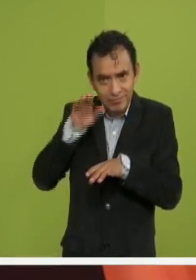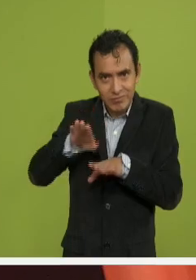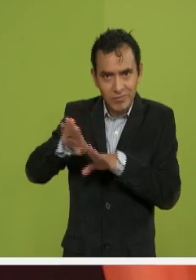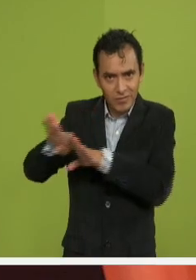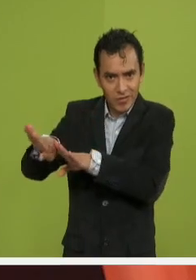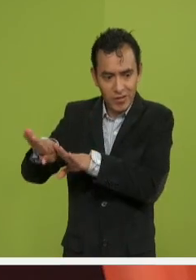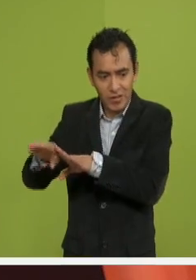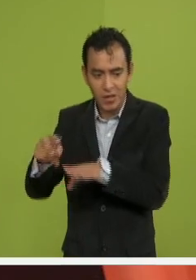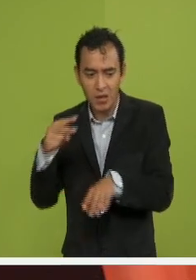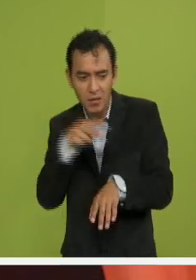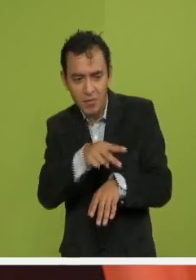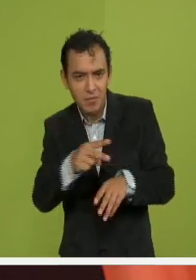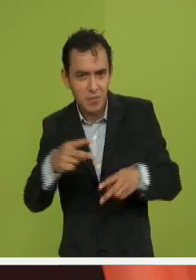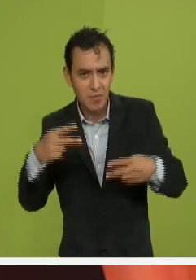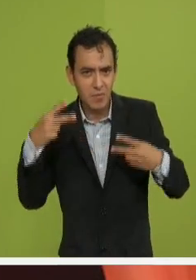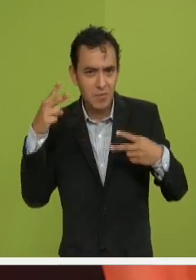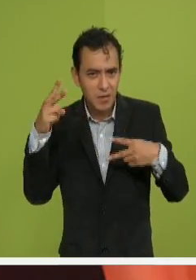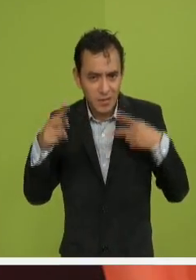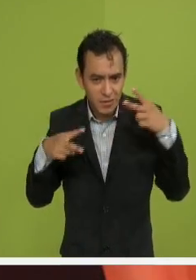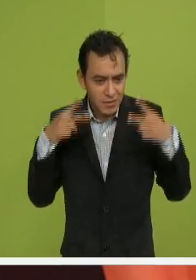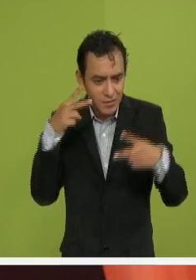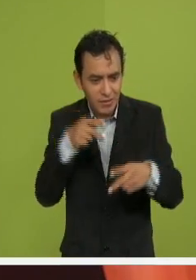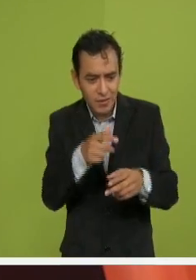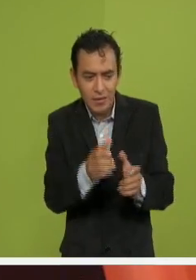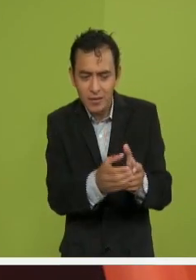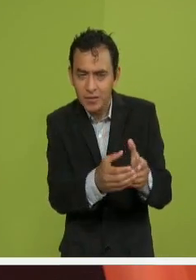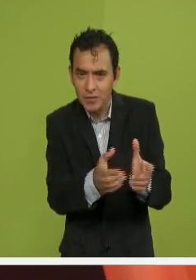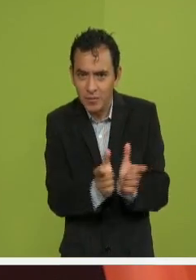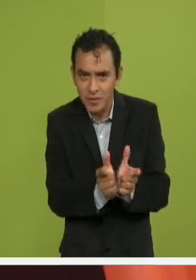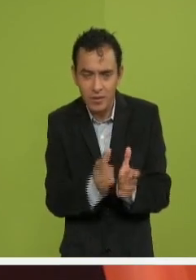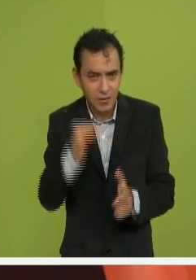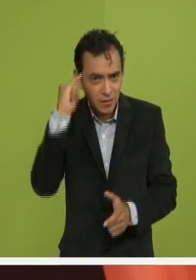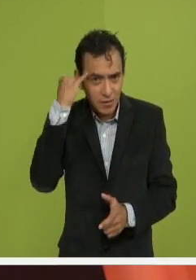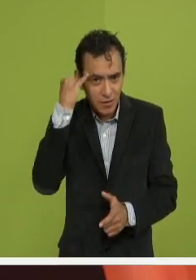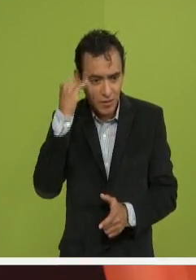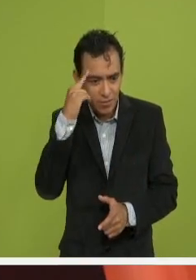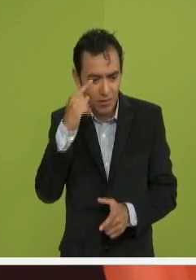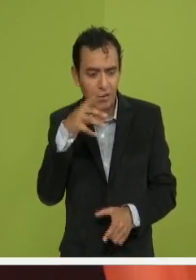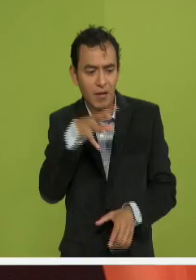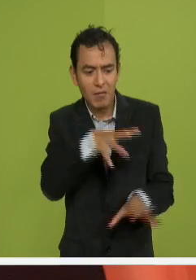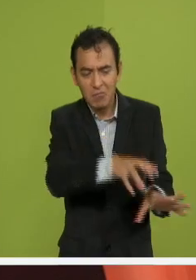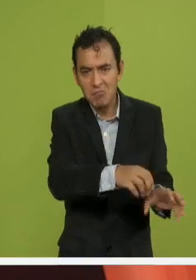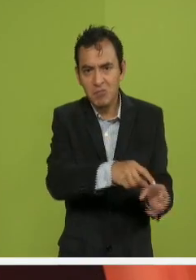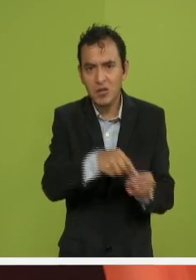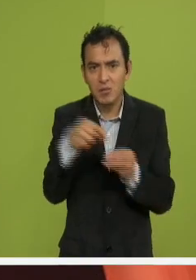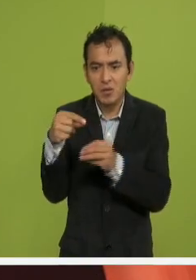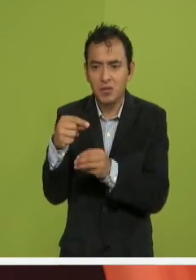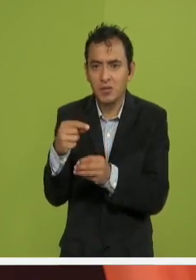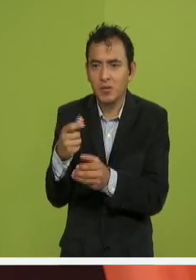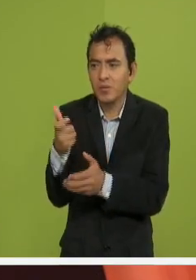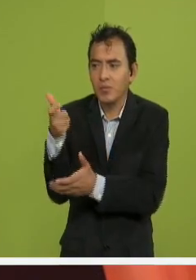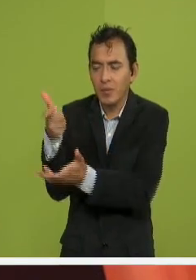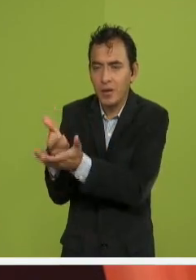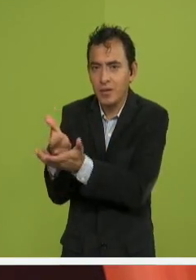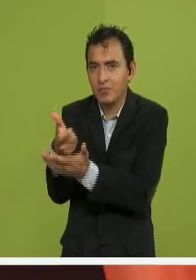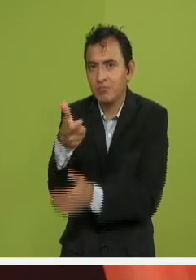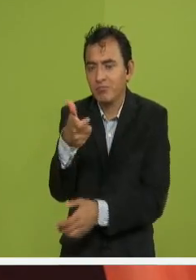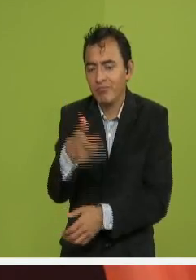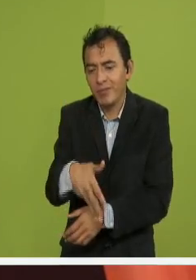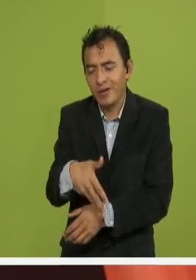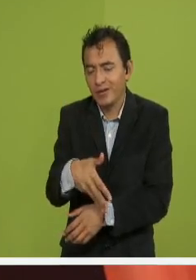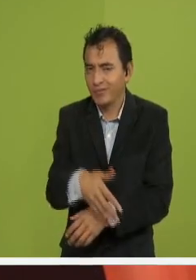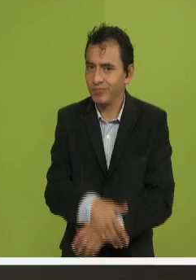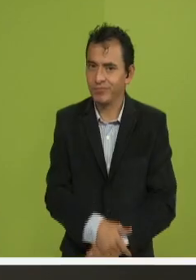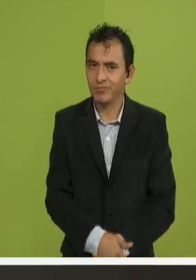encontrar mano de obra barata, muy barata, y que principalmente a veces foco de ellos son los niños. ¿Cómo se